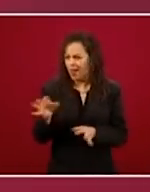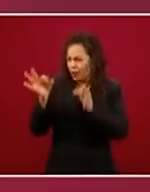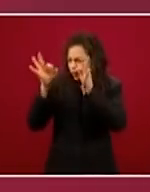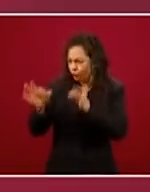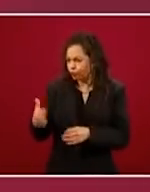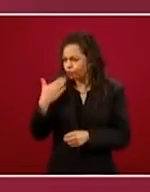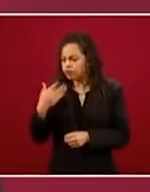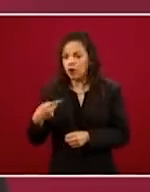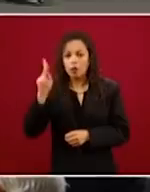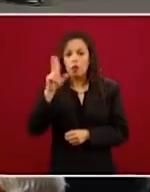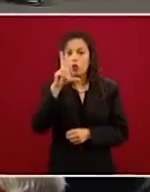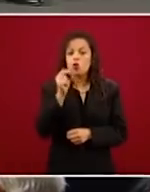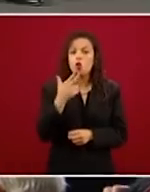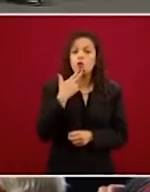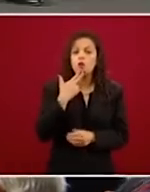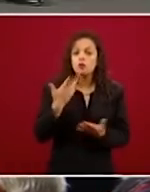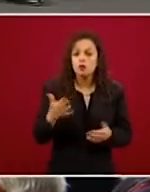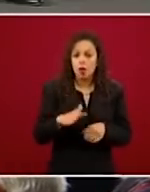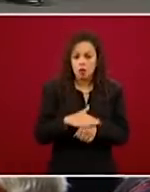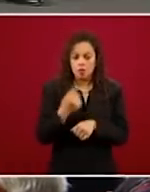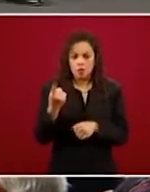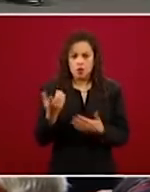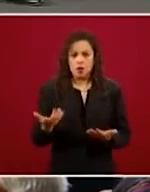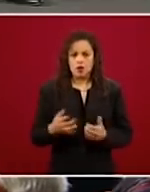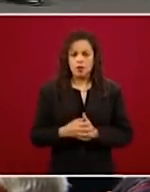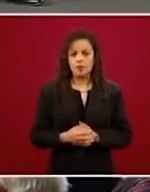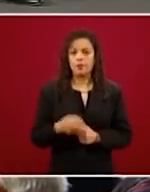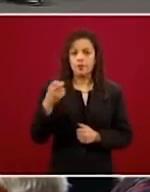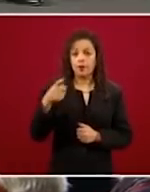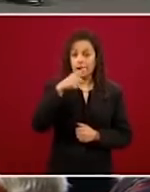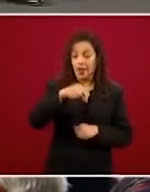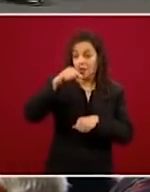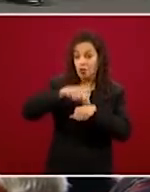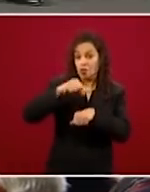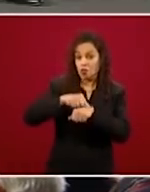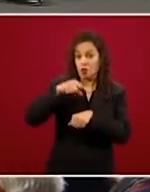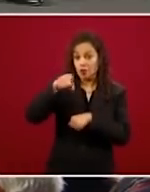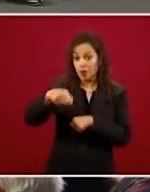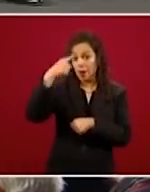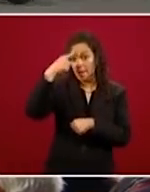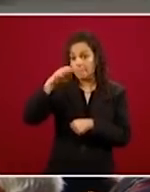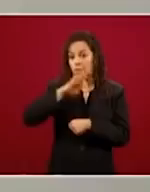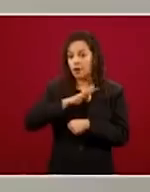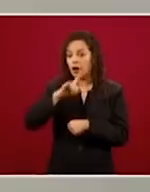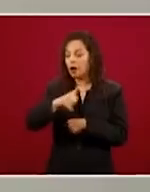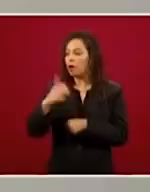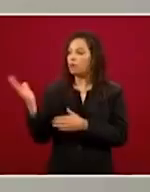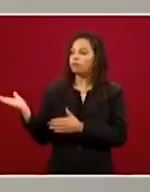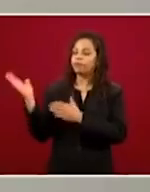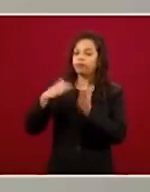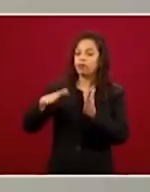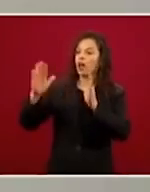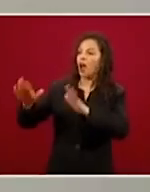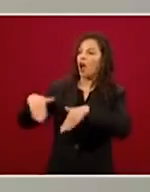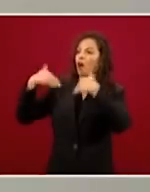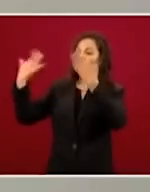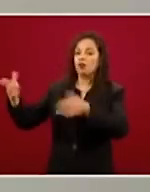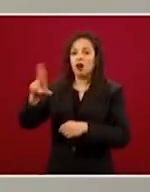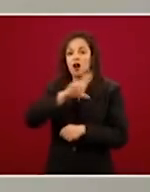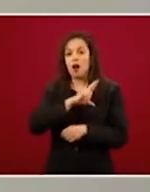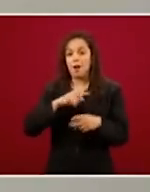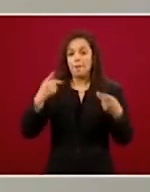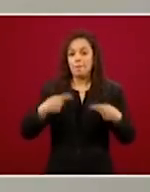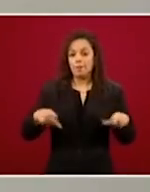daban lugar a la presión de los médicos para contratar servicios externos y este tipo